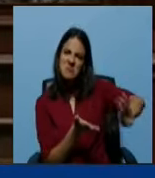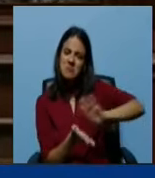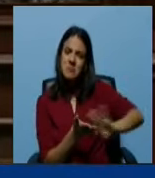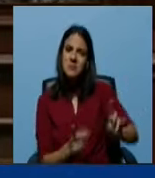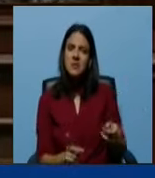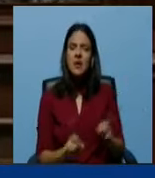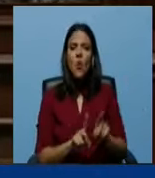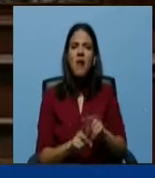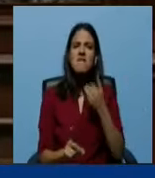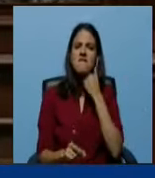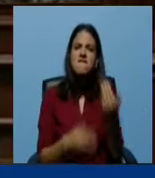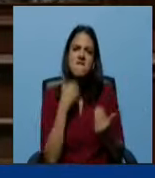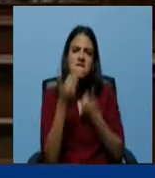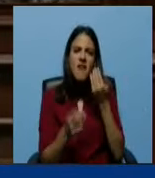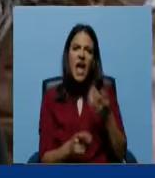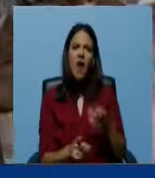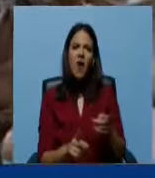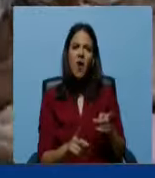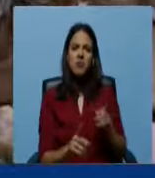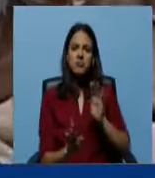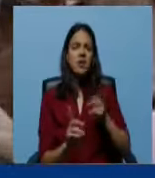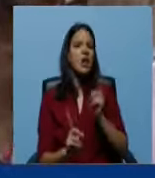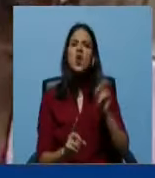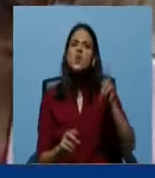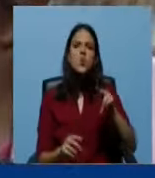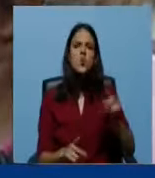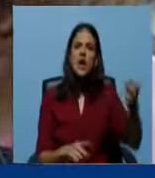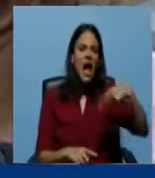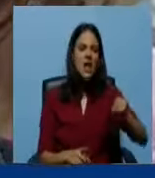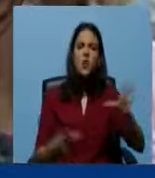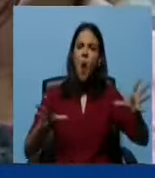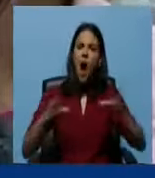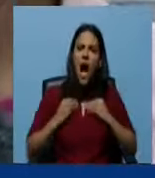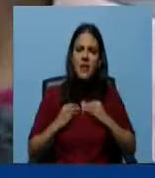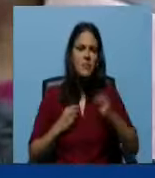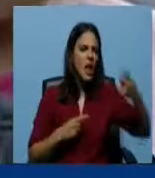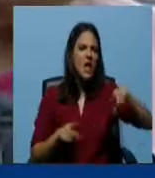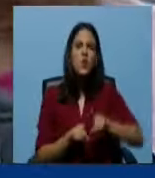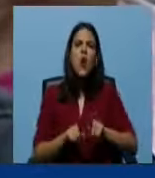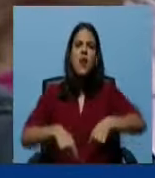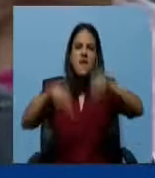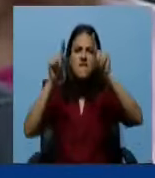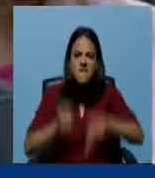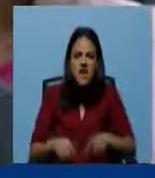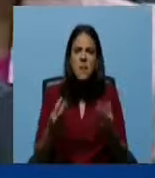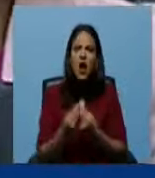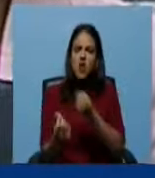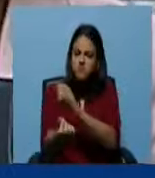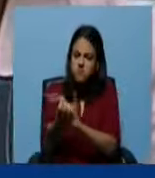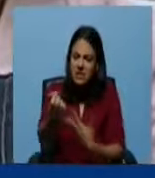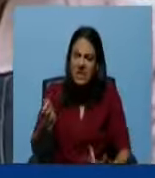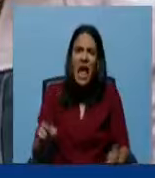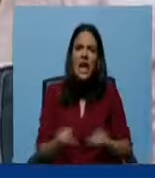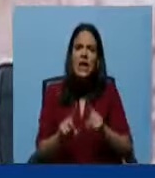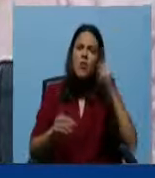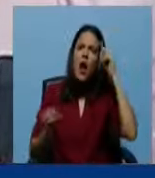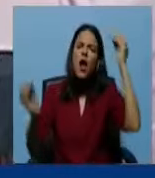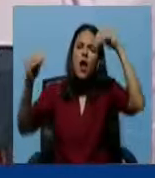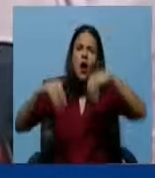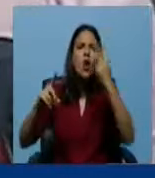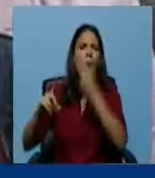nunca se entregaron. Fueron los que firmaron con su sangre un pacto eterno